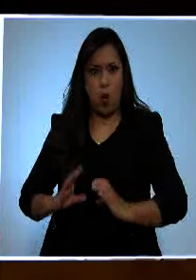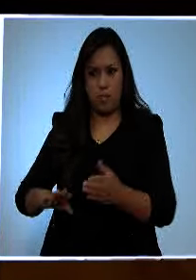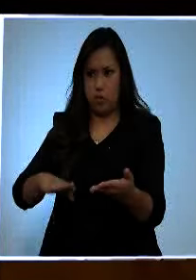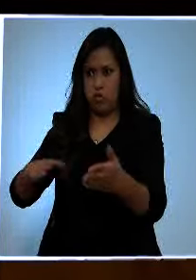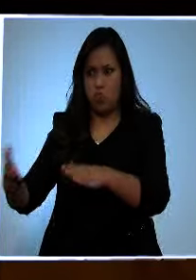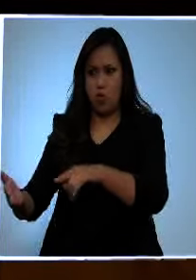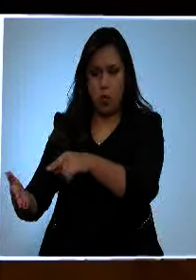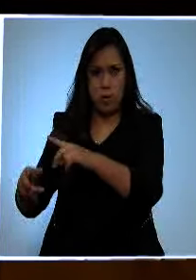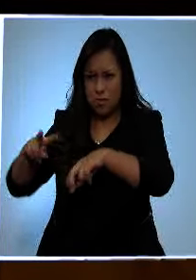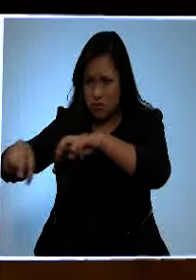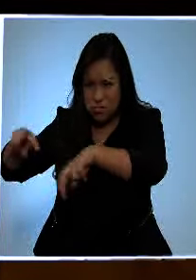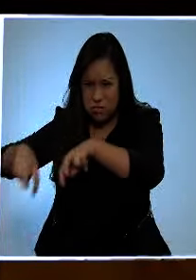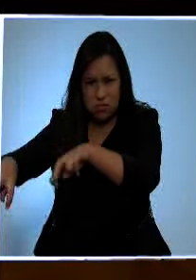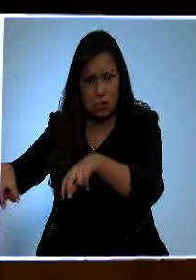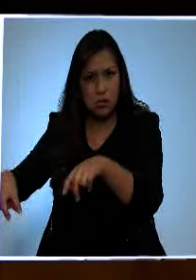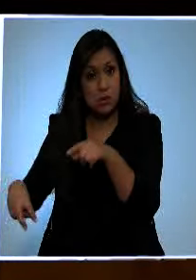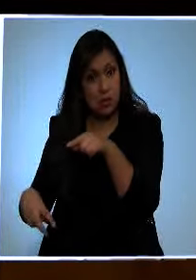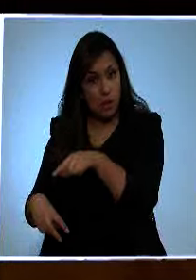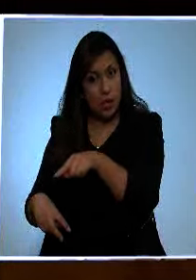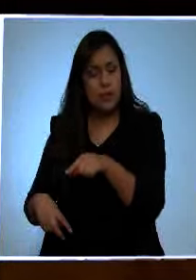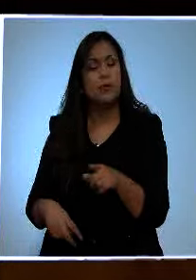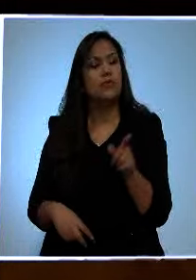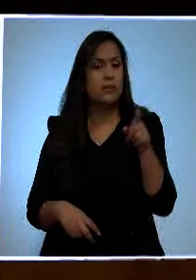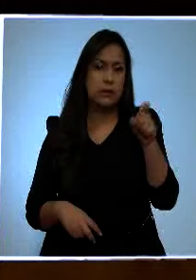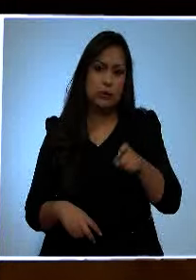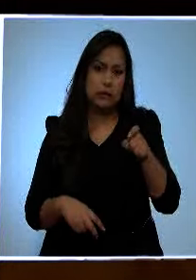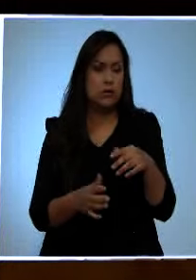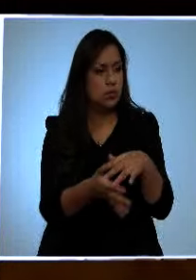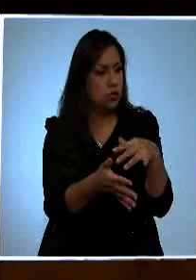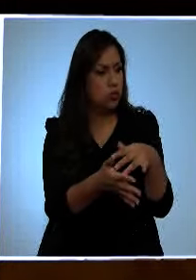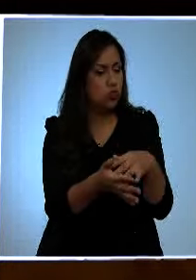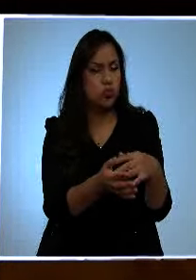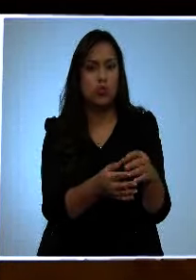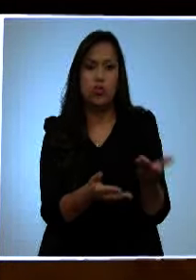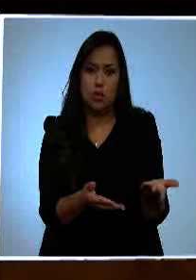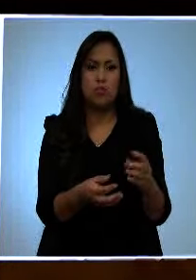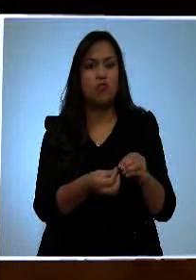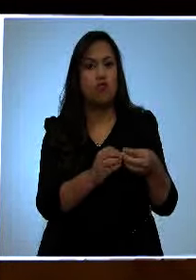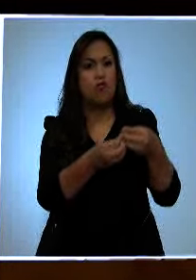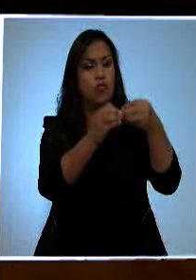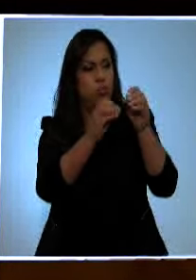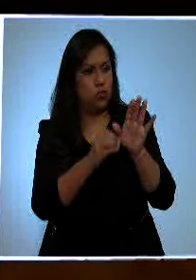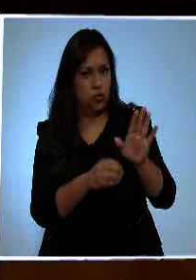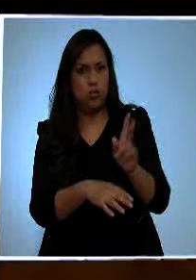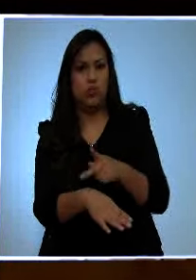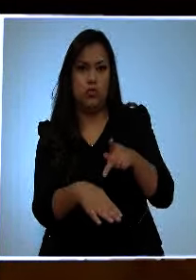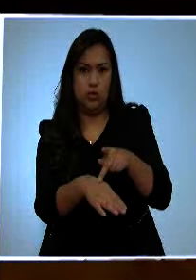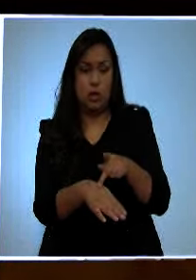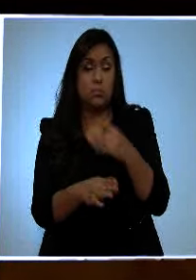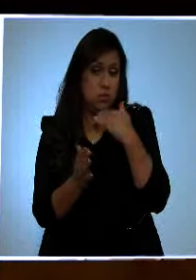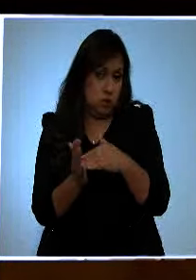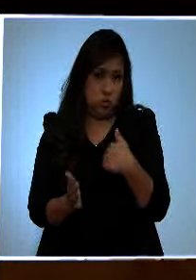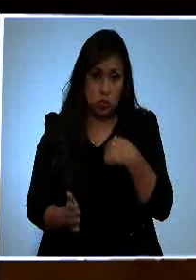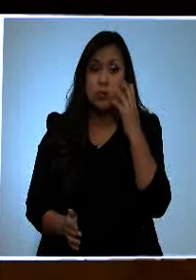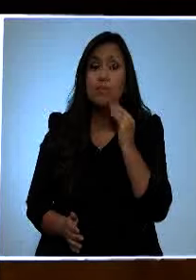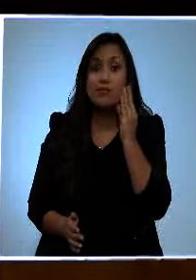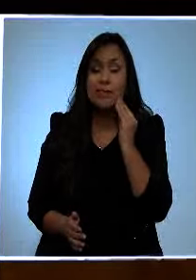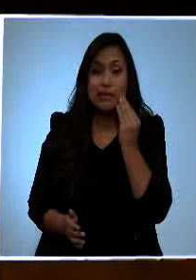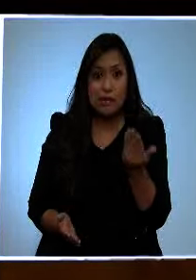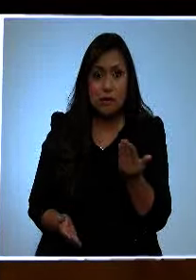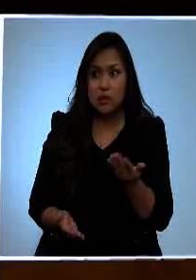manera en la que vamos a poder realmente ayudar aquí tenemos casos yo he manejado casos en los que por desgracia no se ha